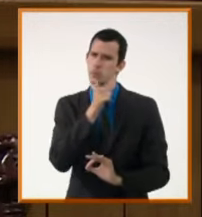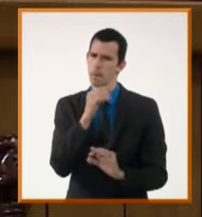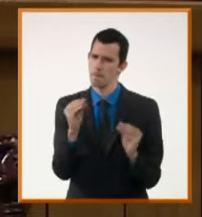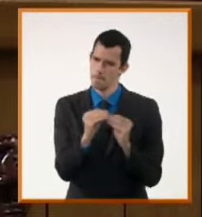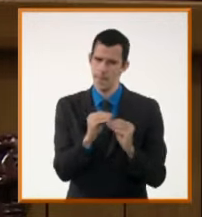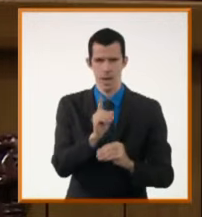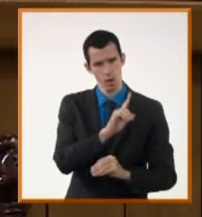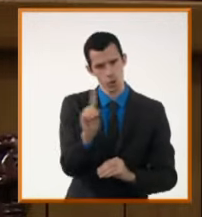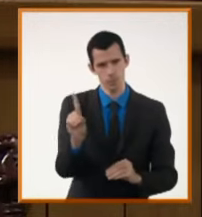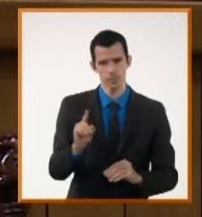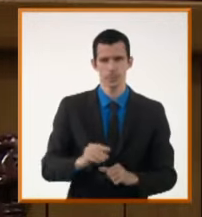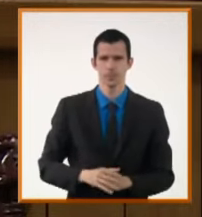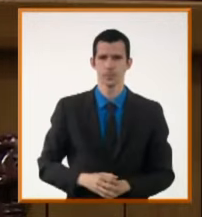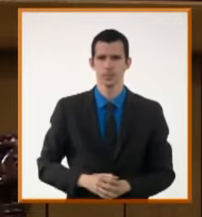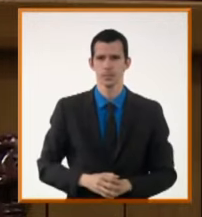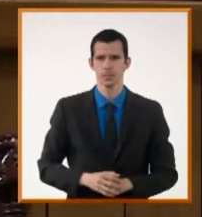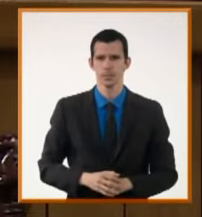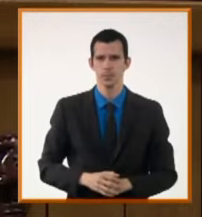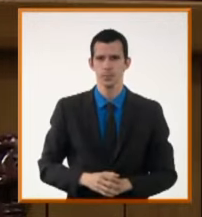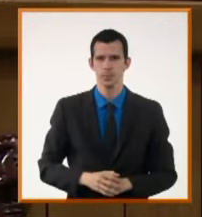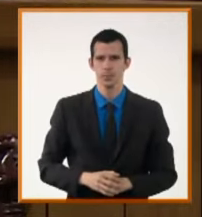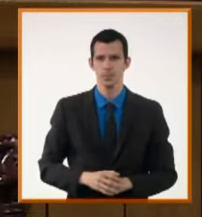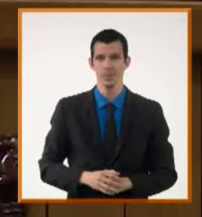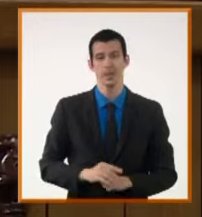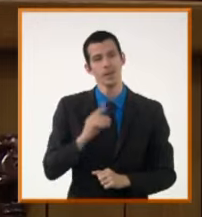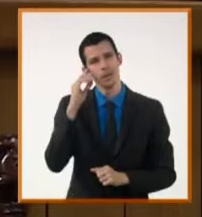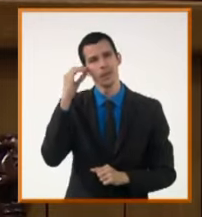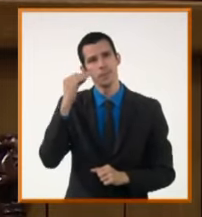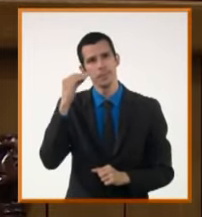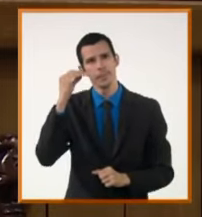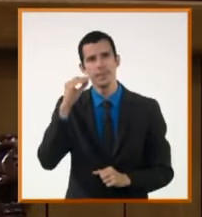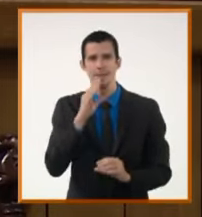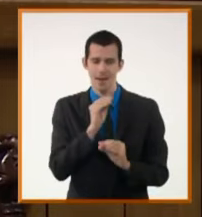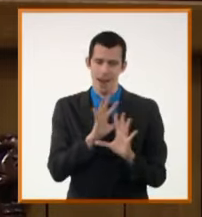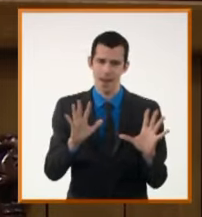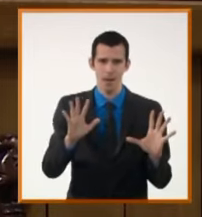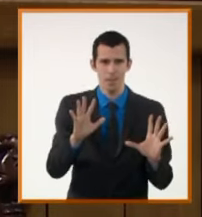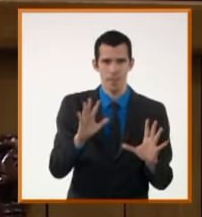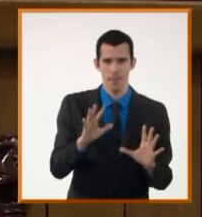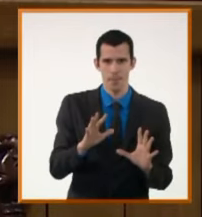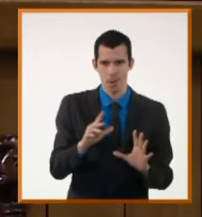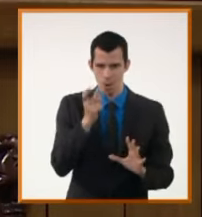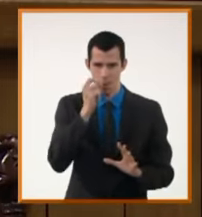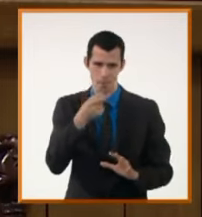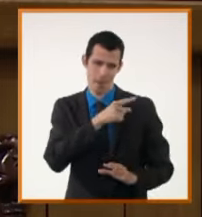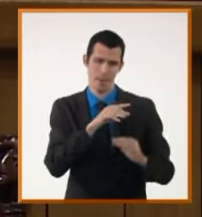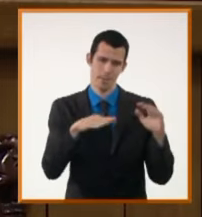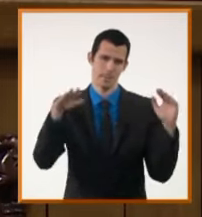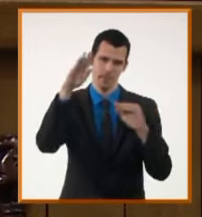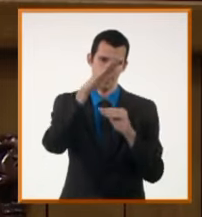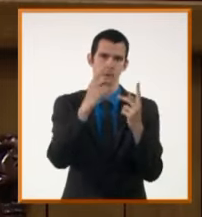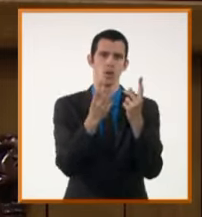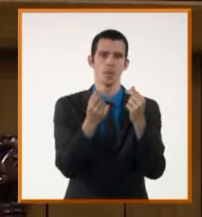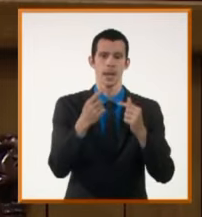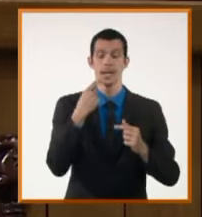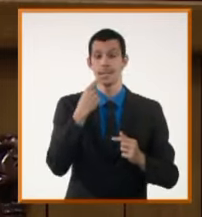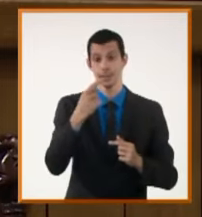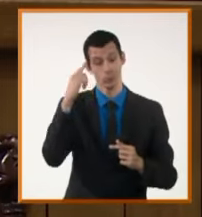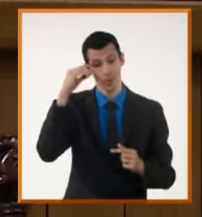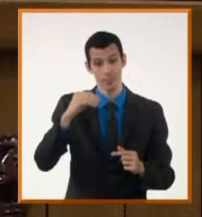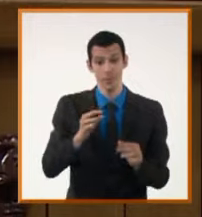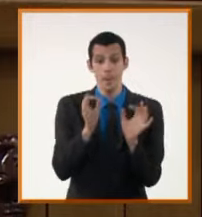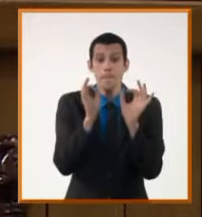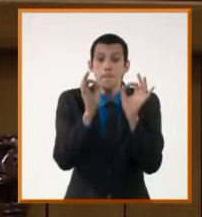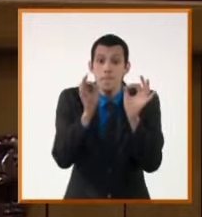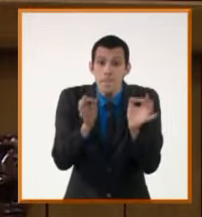la canasta normal, es decir, el costo real. Dado unos datos, Alejandro, ahorita, cuánto está costando importar los mismos productos,